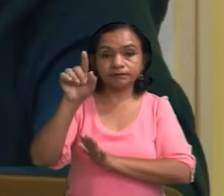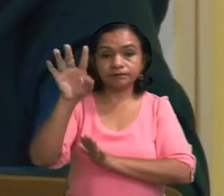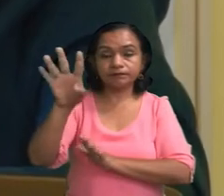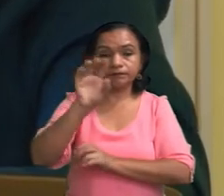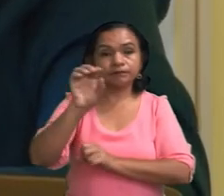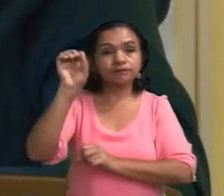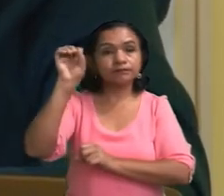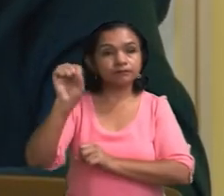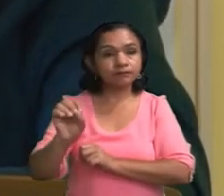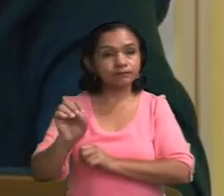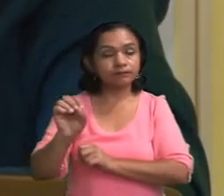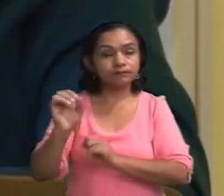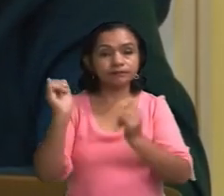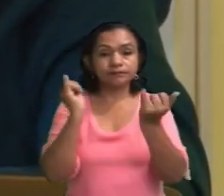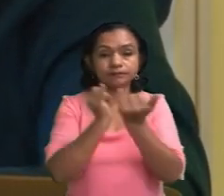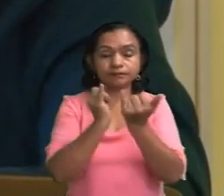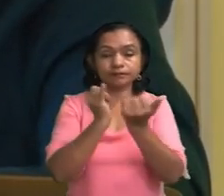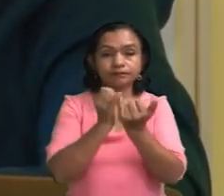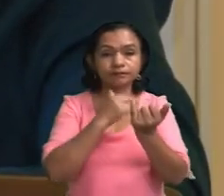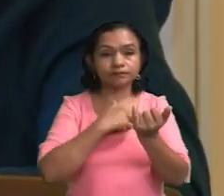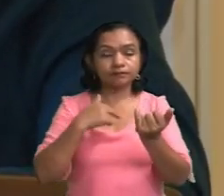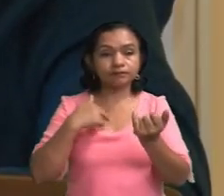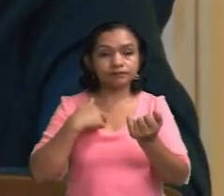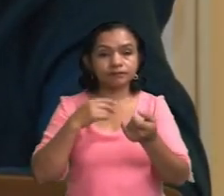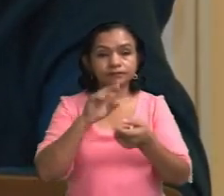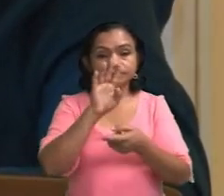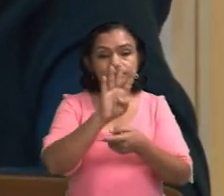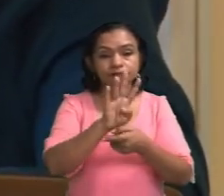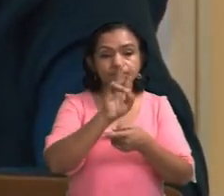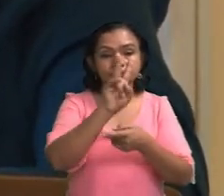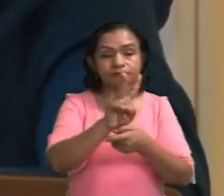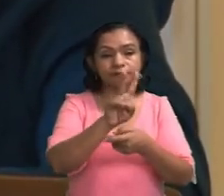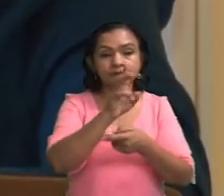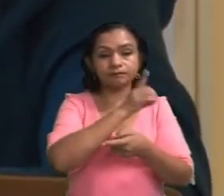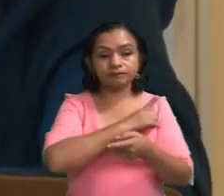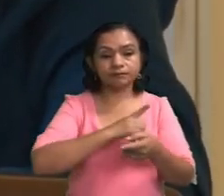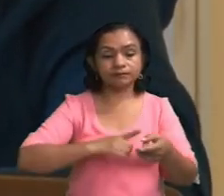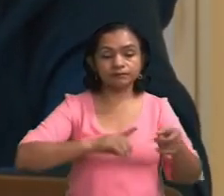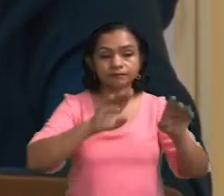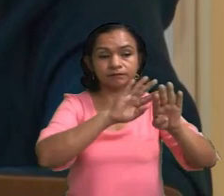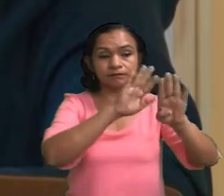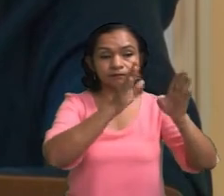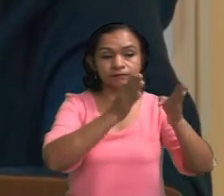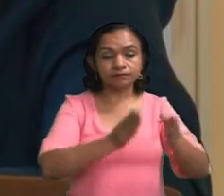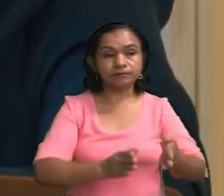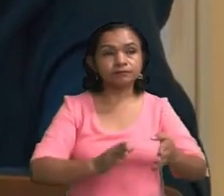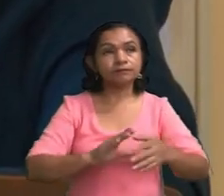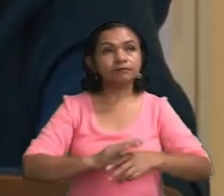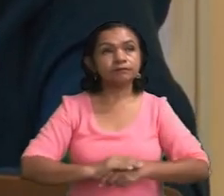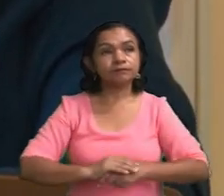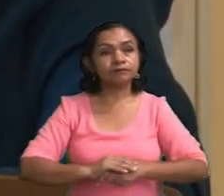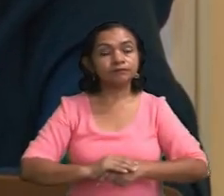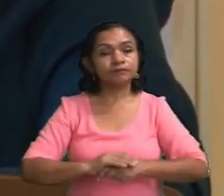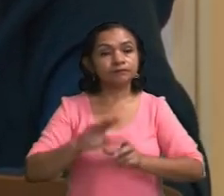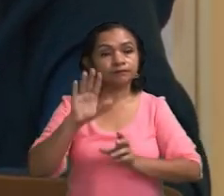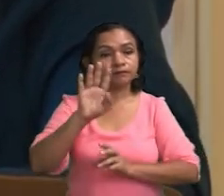57.14%. Igualmente se cuenta con 42 diputadas propietarias para